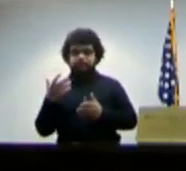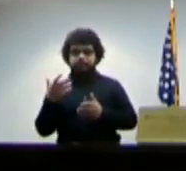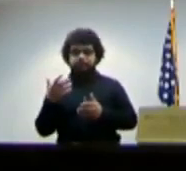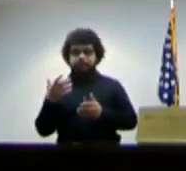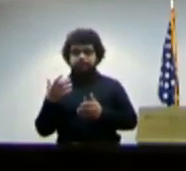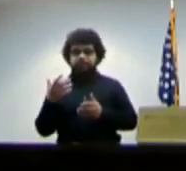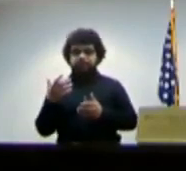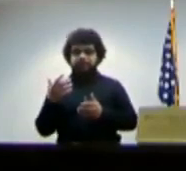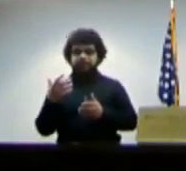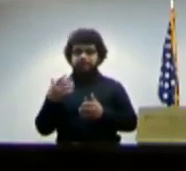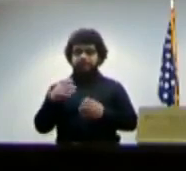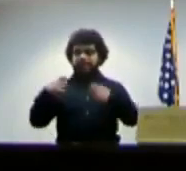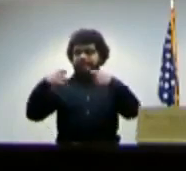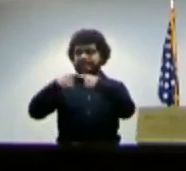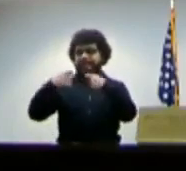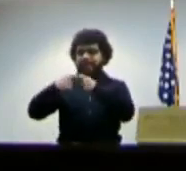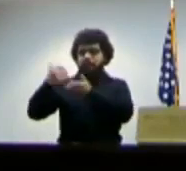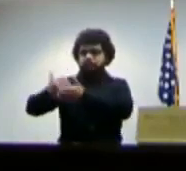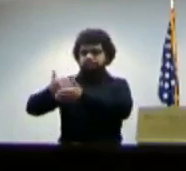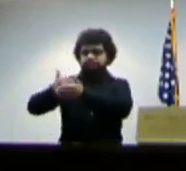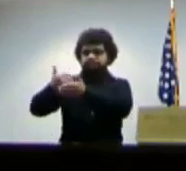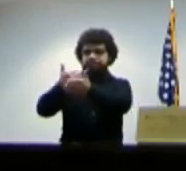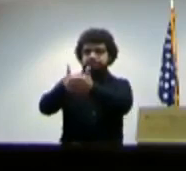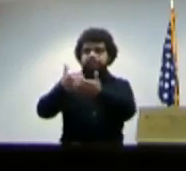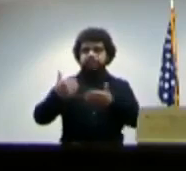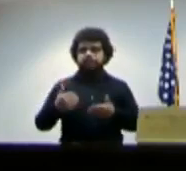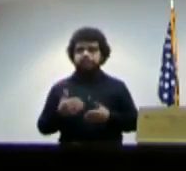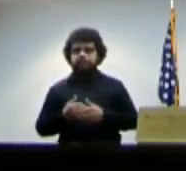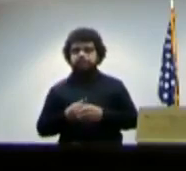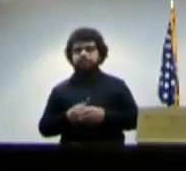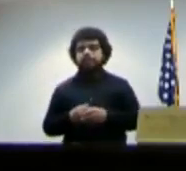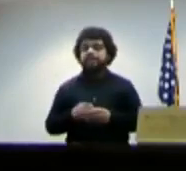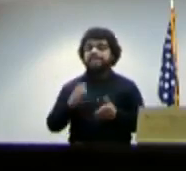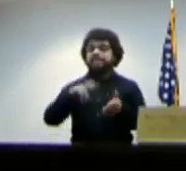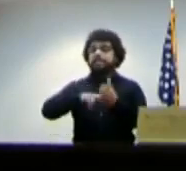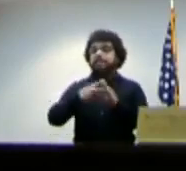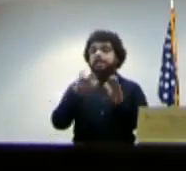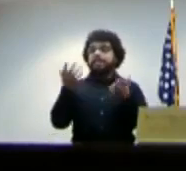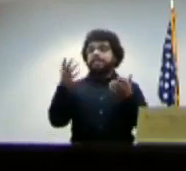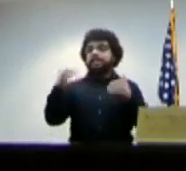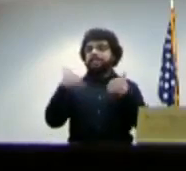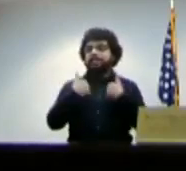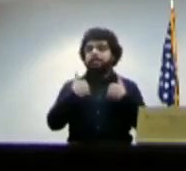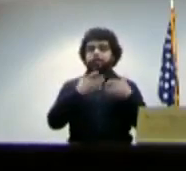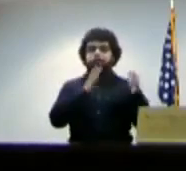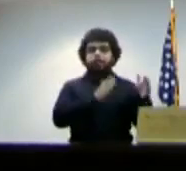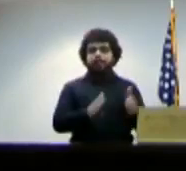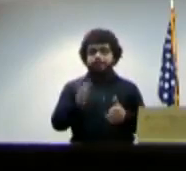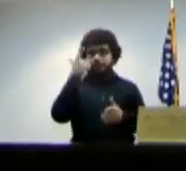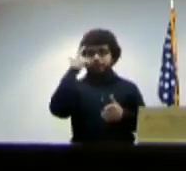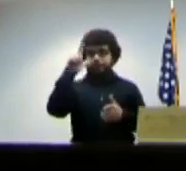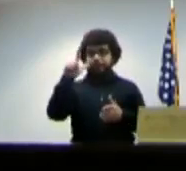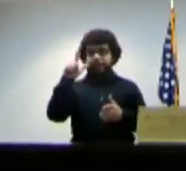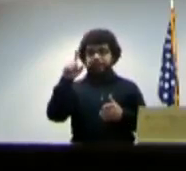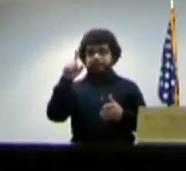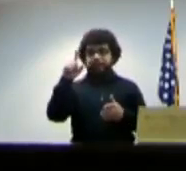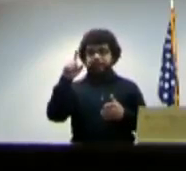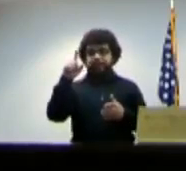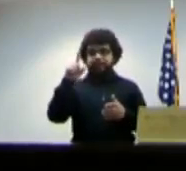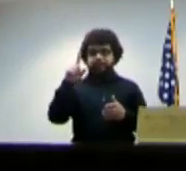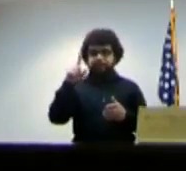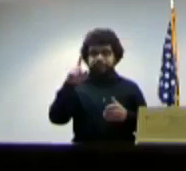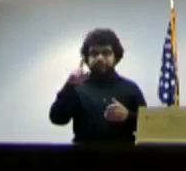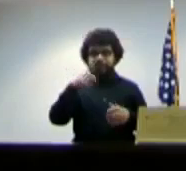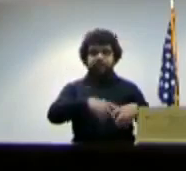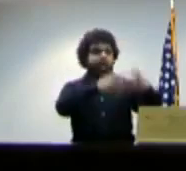para el 2050. Por lo tanto, ya hay unos planes de sacar de servicio, de comisar unas